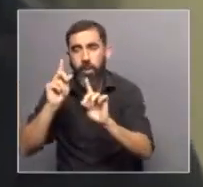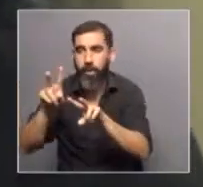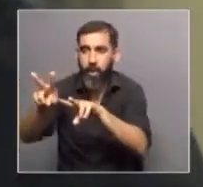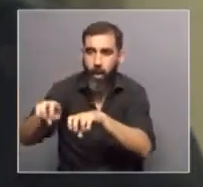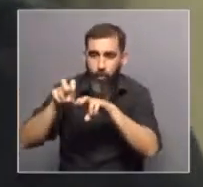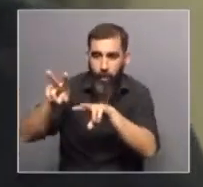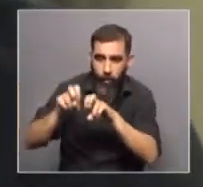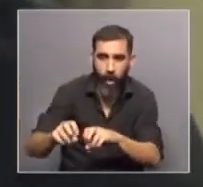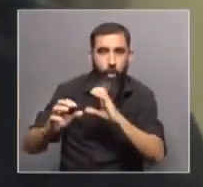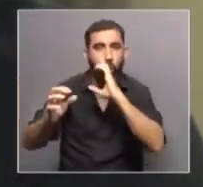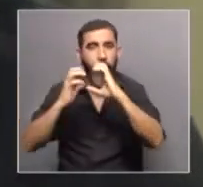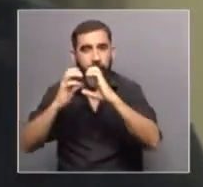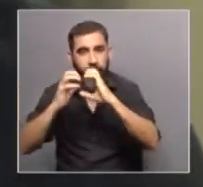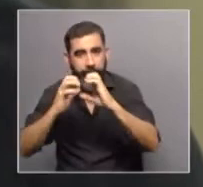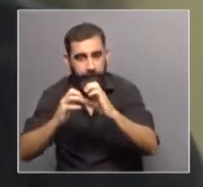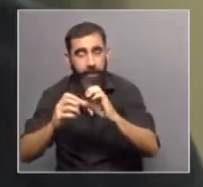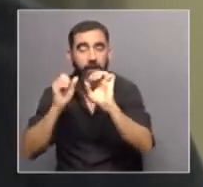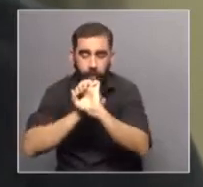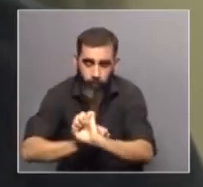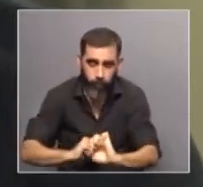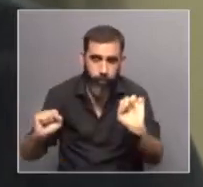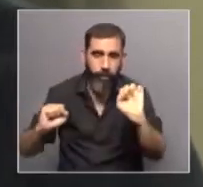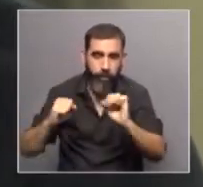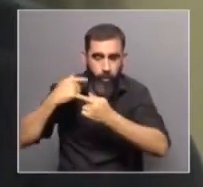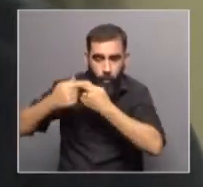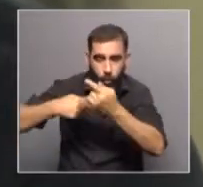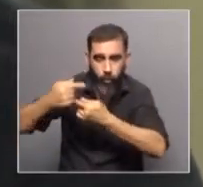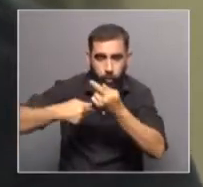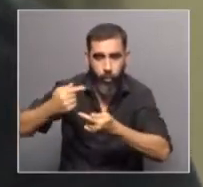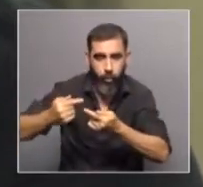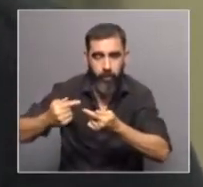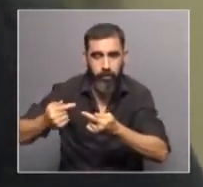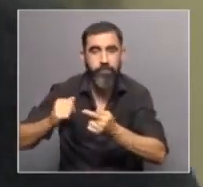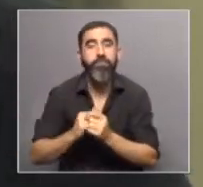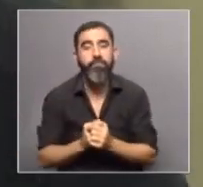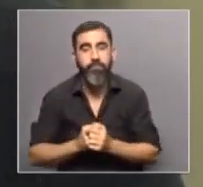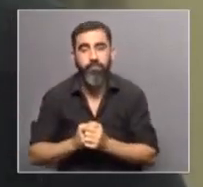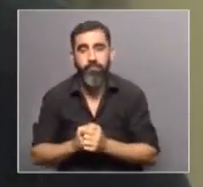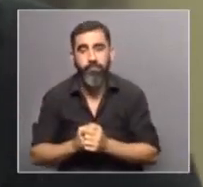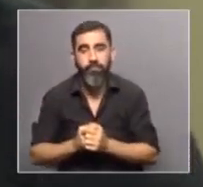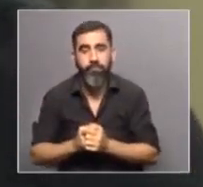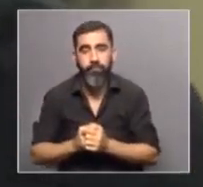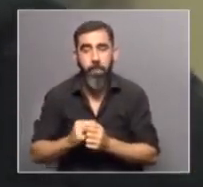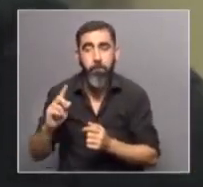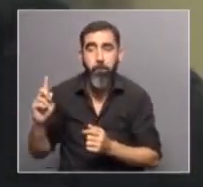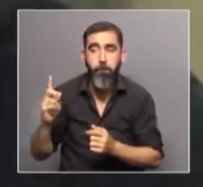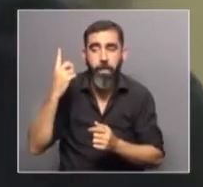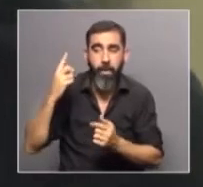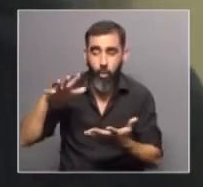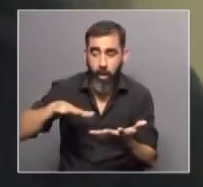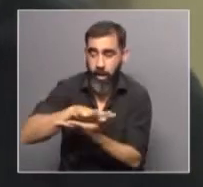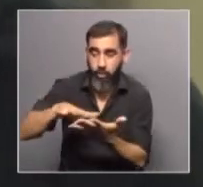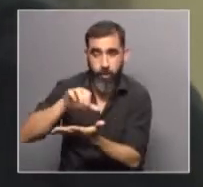agropecuarios, energéticos, para poder seguir teniendo una vanguardia, al menos en la